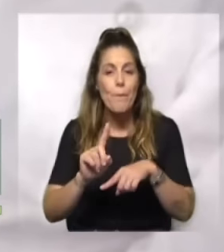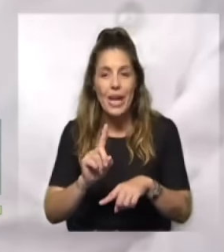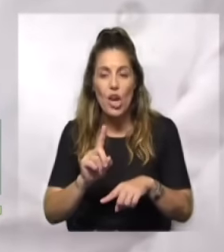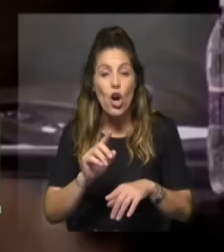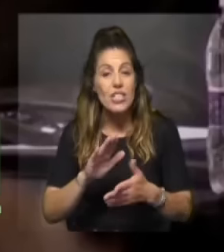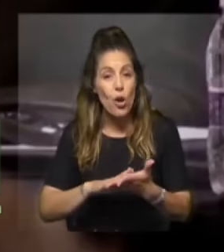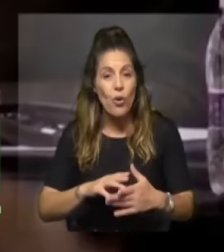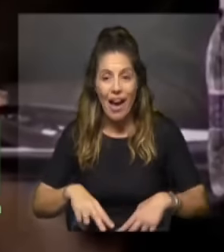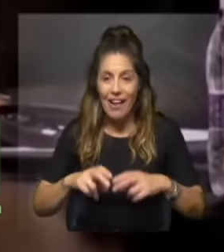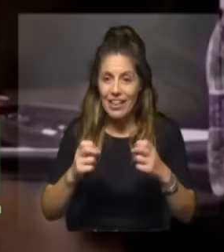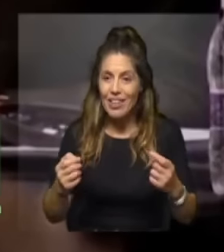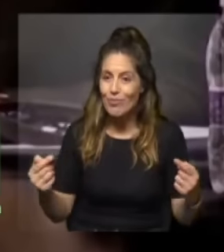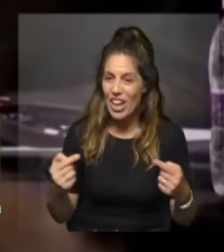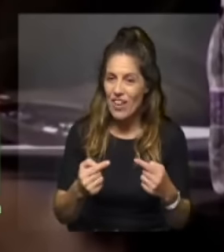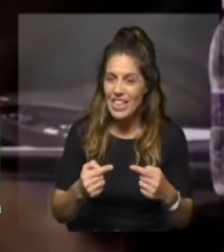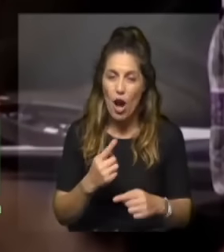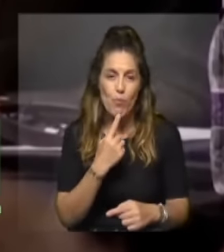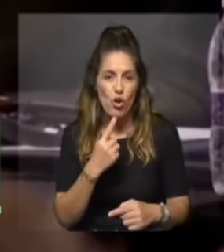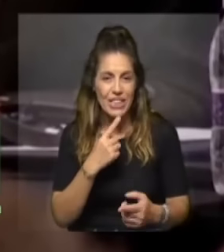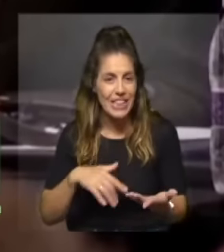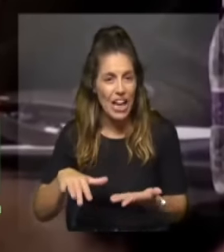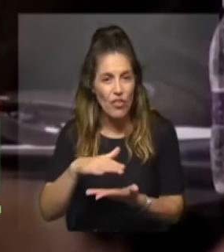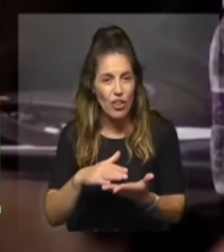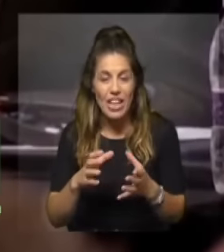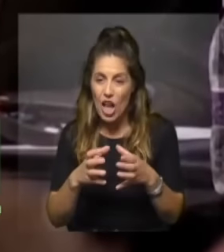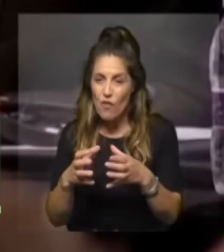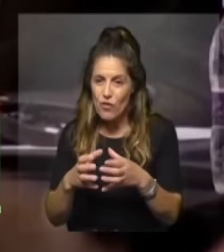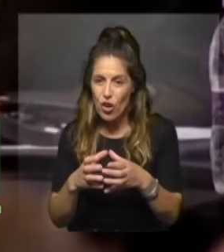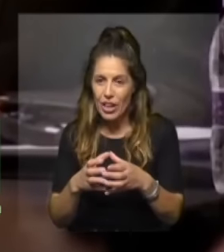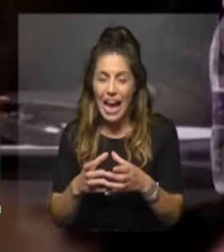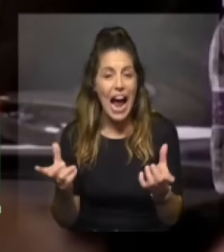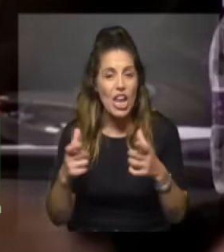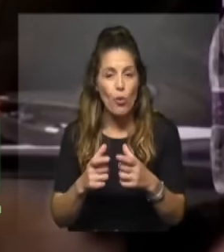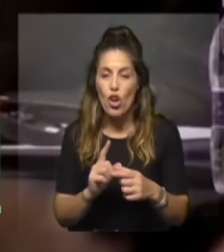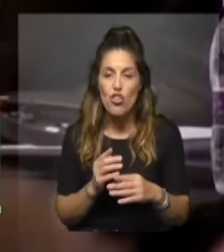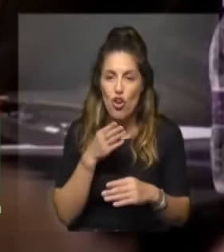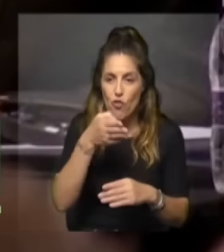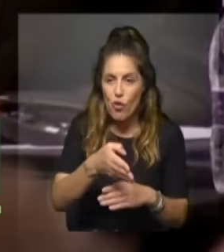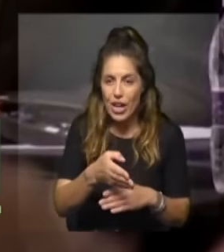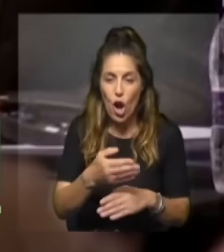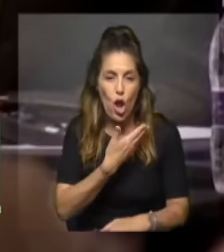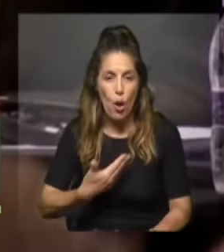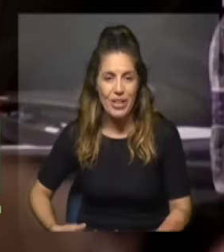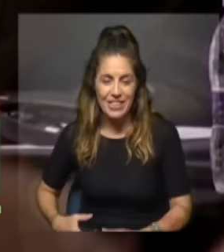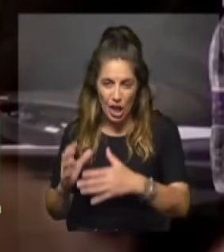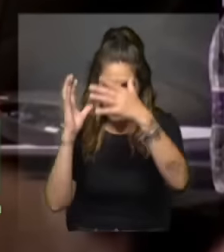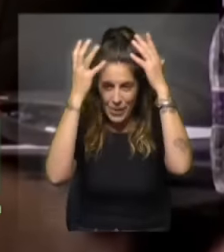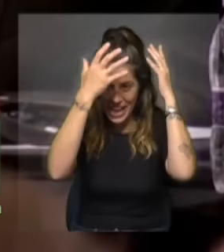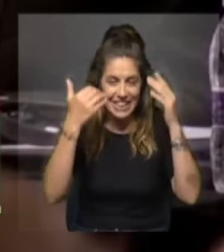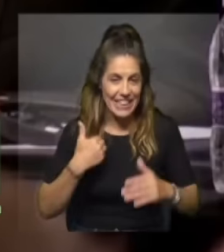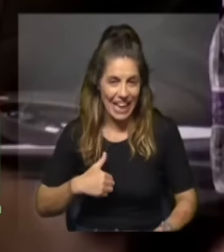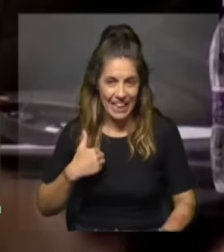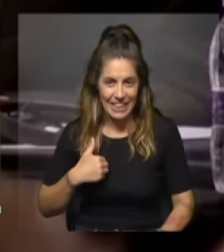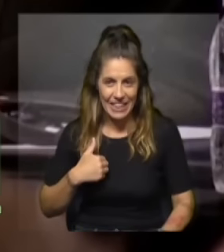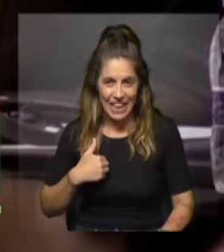analistas la rivalidad política de la región se trasladó al bloque ya que a la reunión no asistieron los mandatarios Javier Miley de Argentina